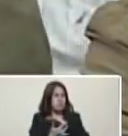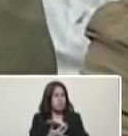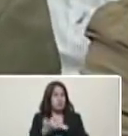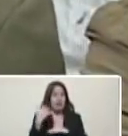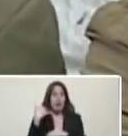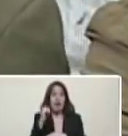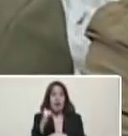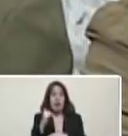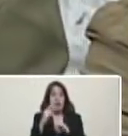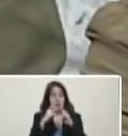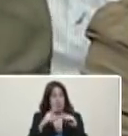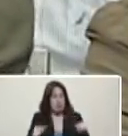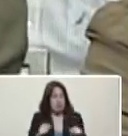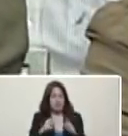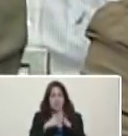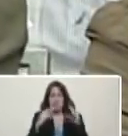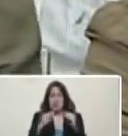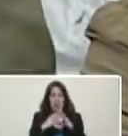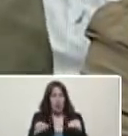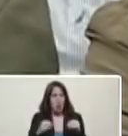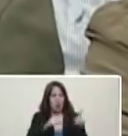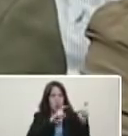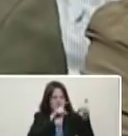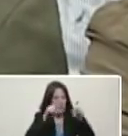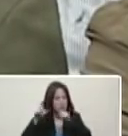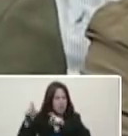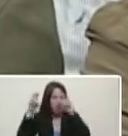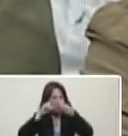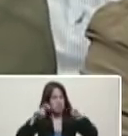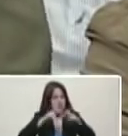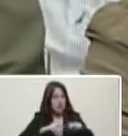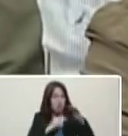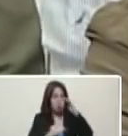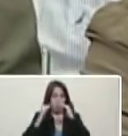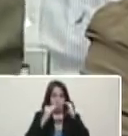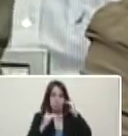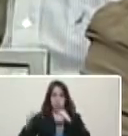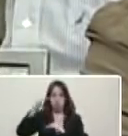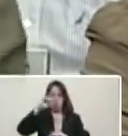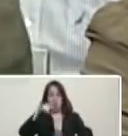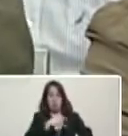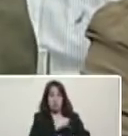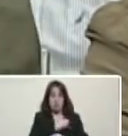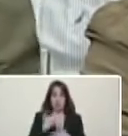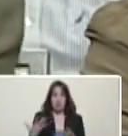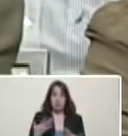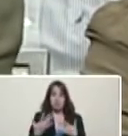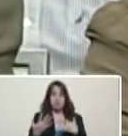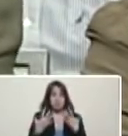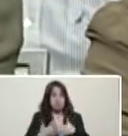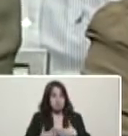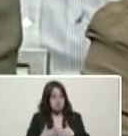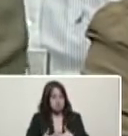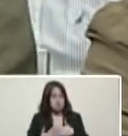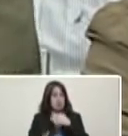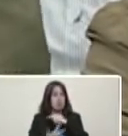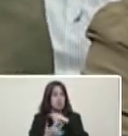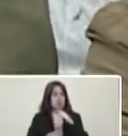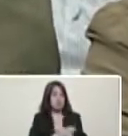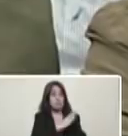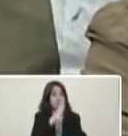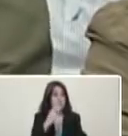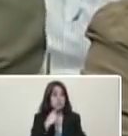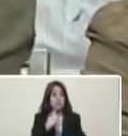politécnicas territoriales, la formación y la investigación en los posgrados. En la industria biotecnológica nosotros tenemos un